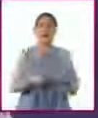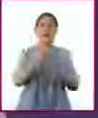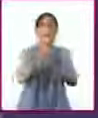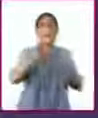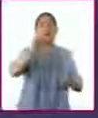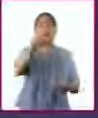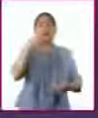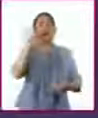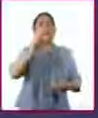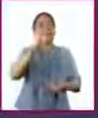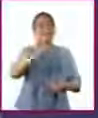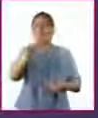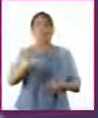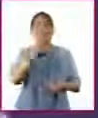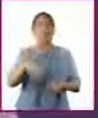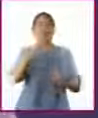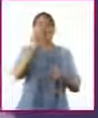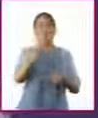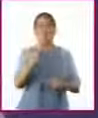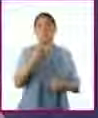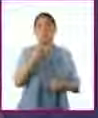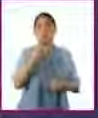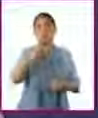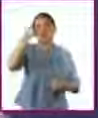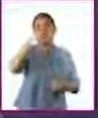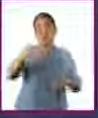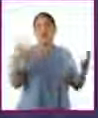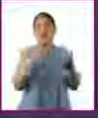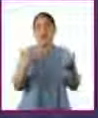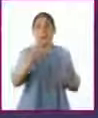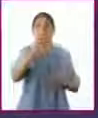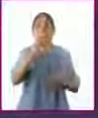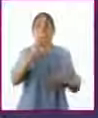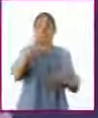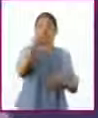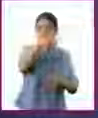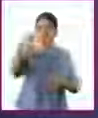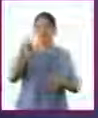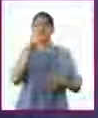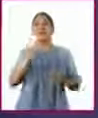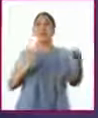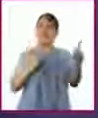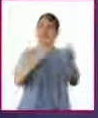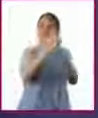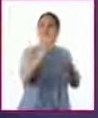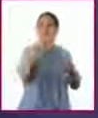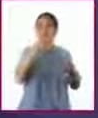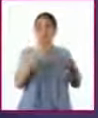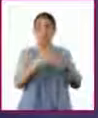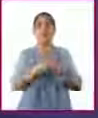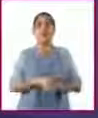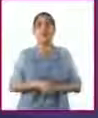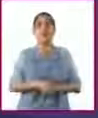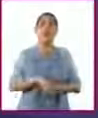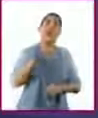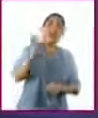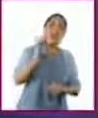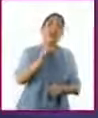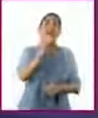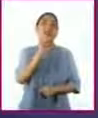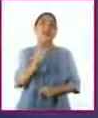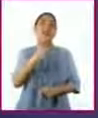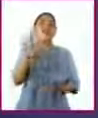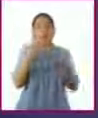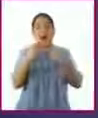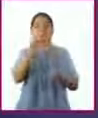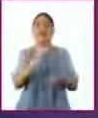busquen y que pueden ser de mucha utilidad para resolver nuestros retos. O tal vez no hayan tenido oportunidad de